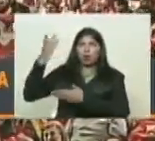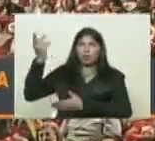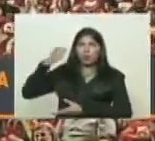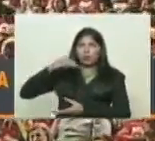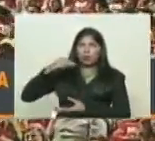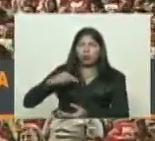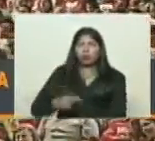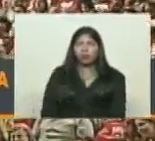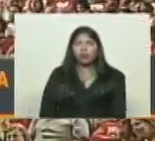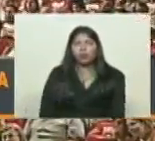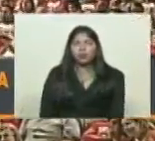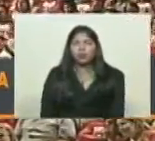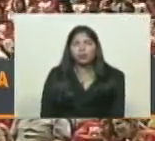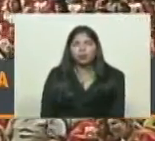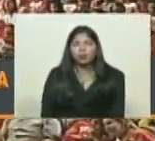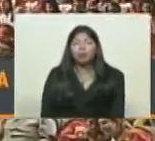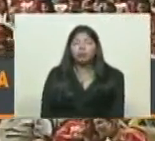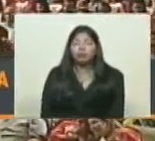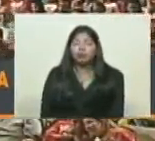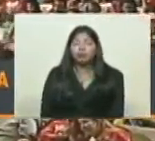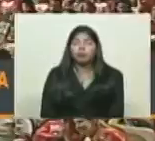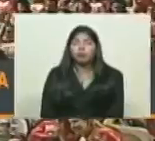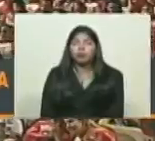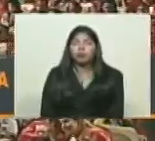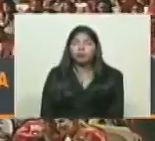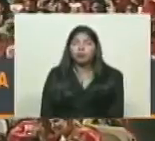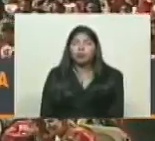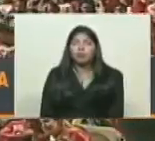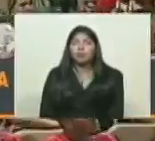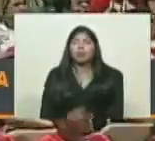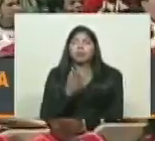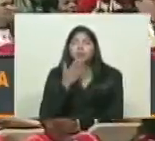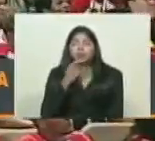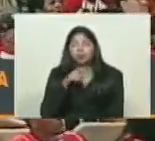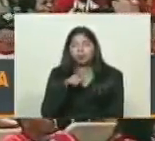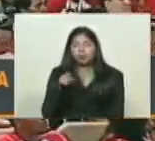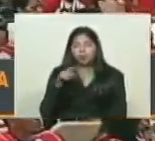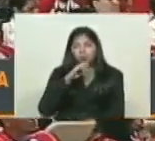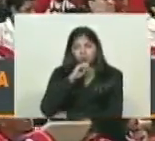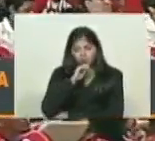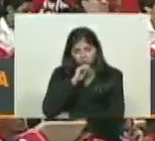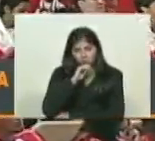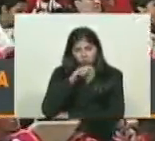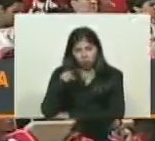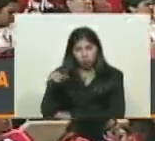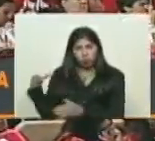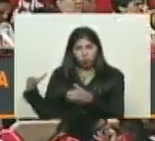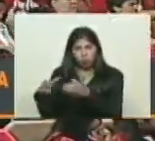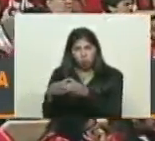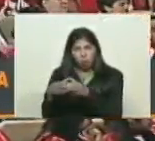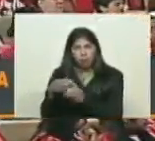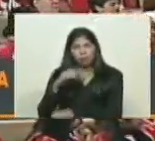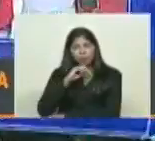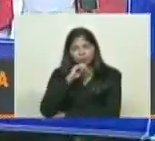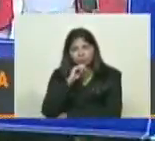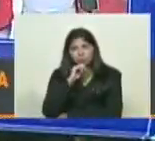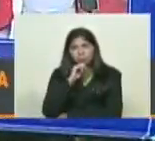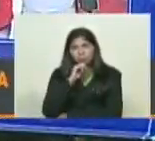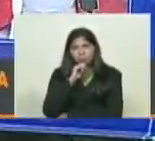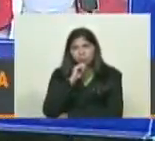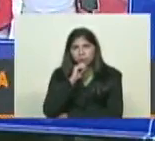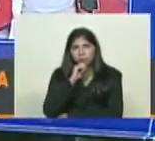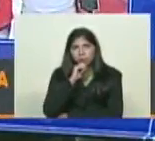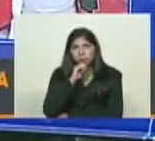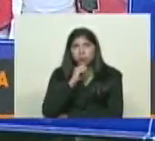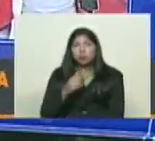agresión contra la patria. Y cuando uno los ve a ellos en perspectiva, presidente, en la